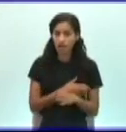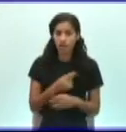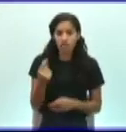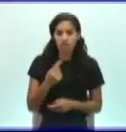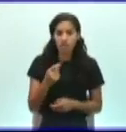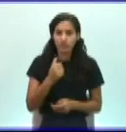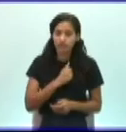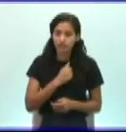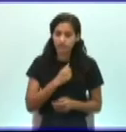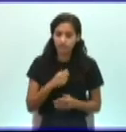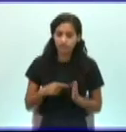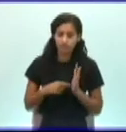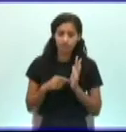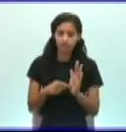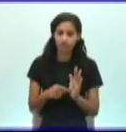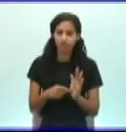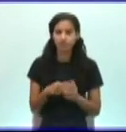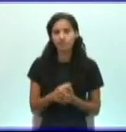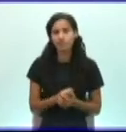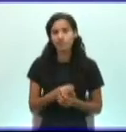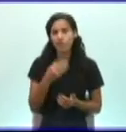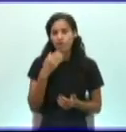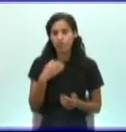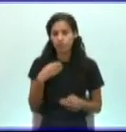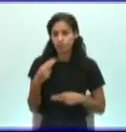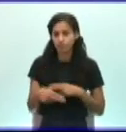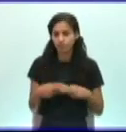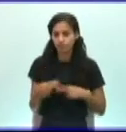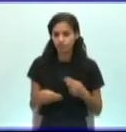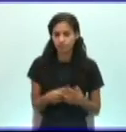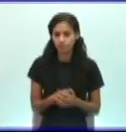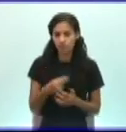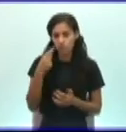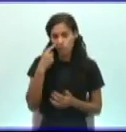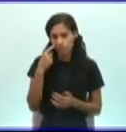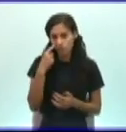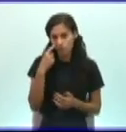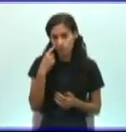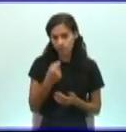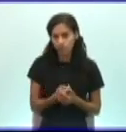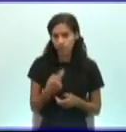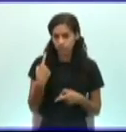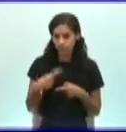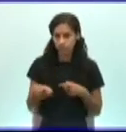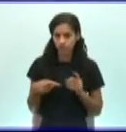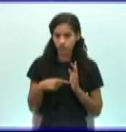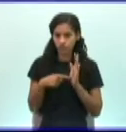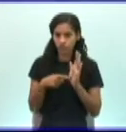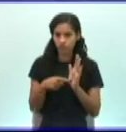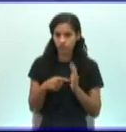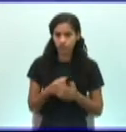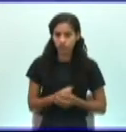queda demostrarles cómo enlazarlas. Veamos el material que les traigo.